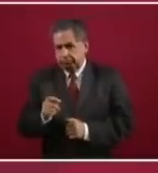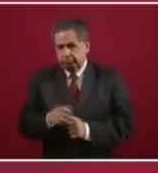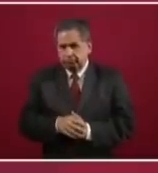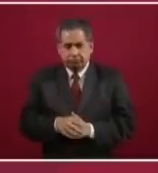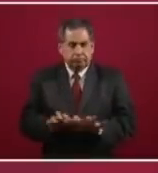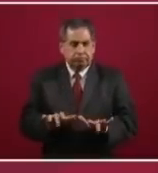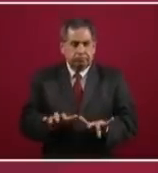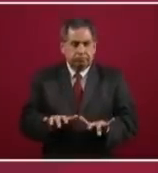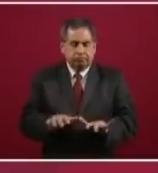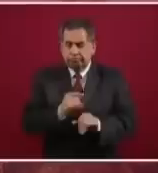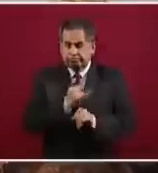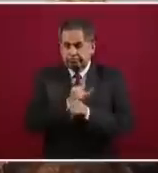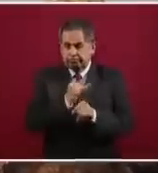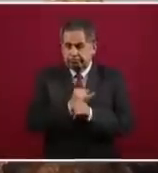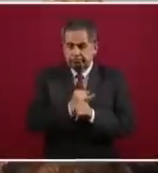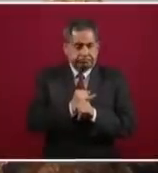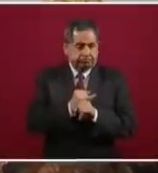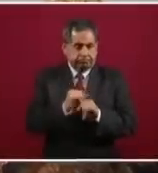digital.